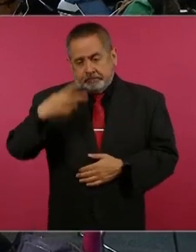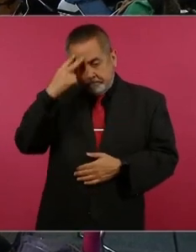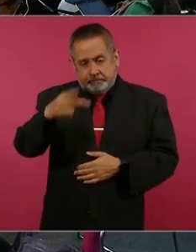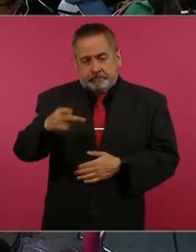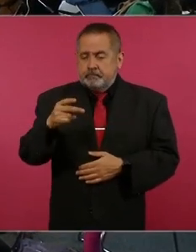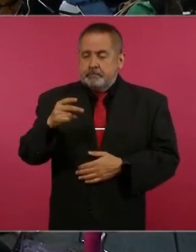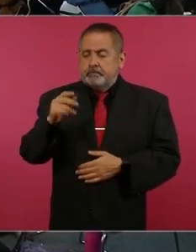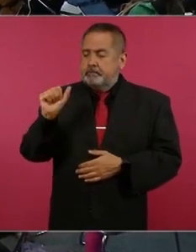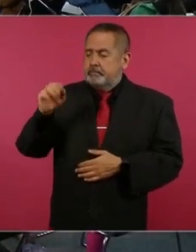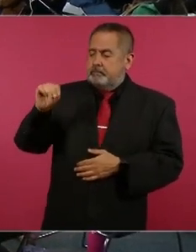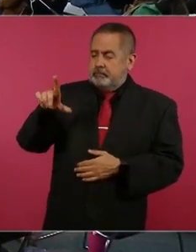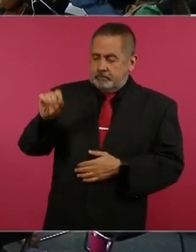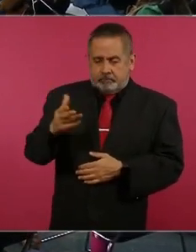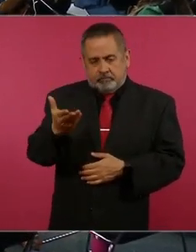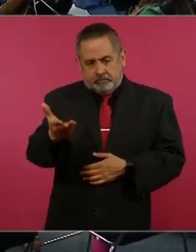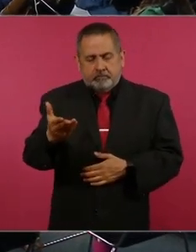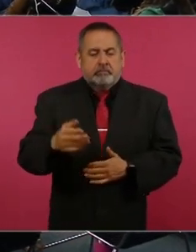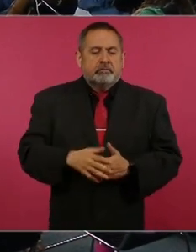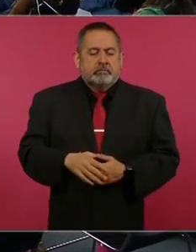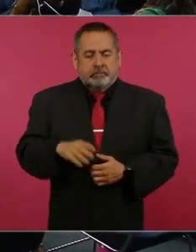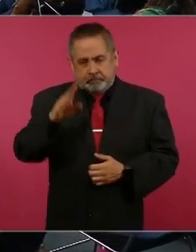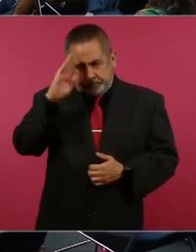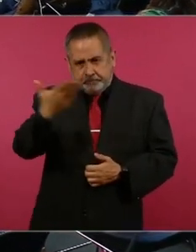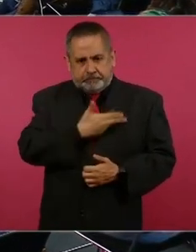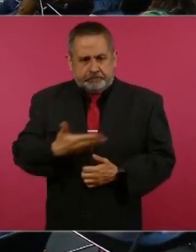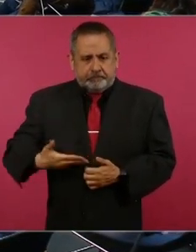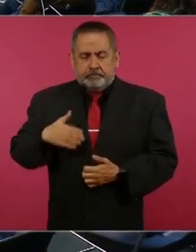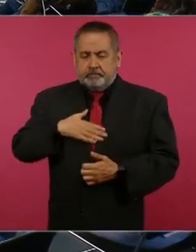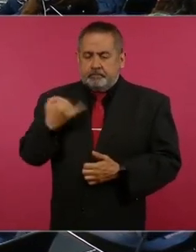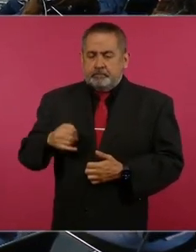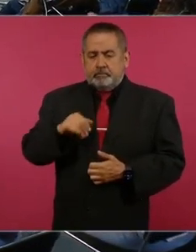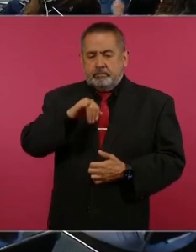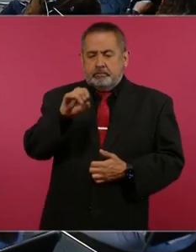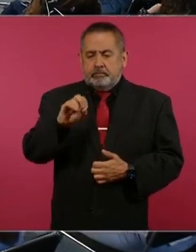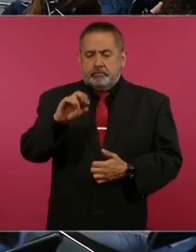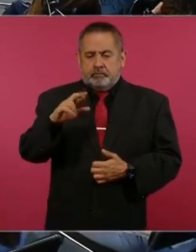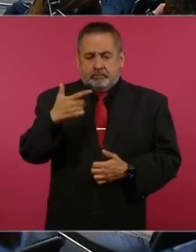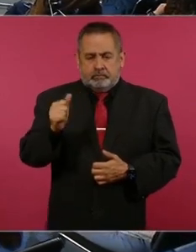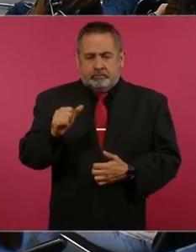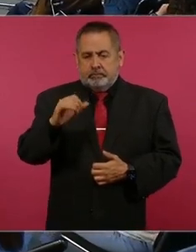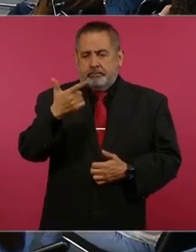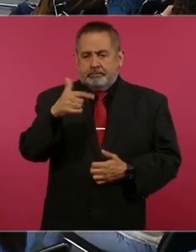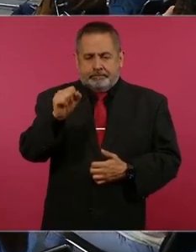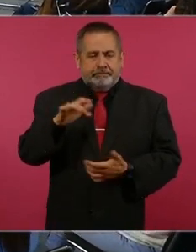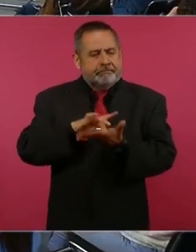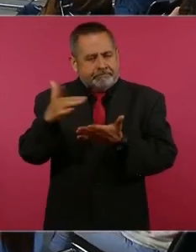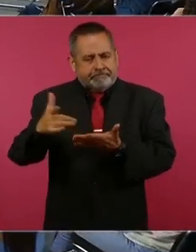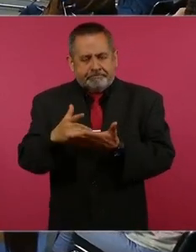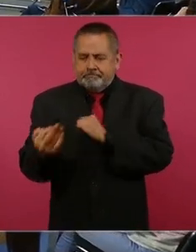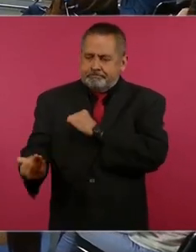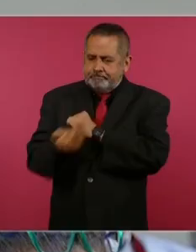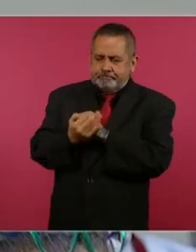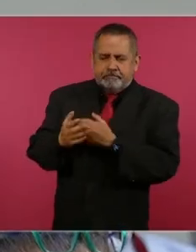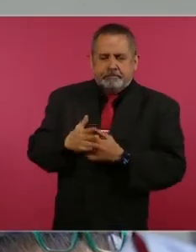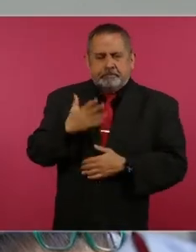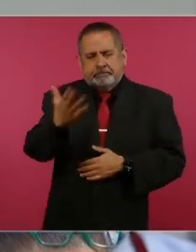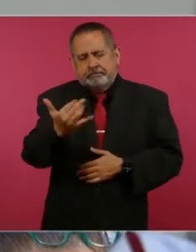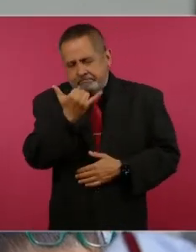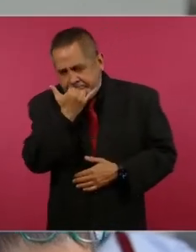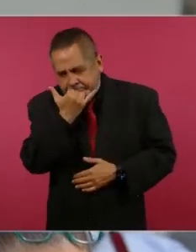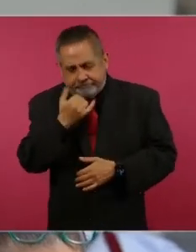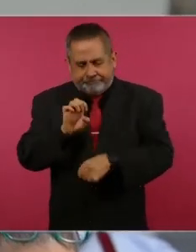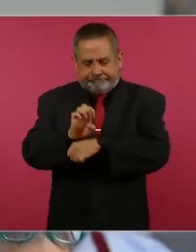México, Andrés Manuel López Obrador: señor presidente, soy Jorge Glass. Gracias por el asilo. Le pido perdón como